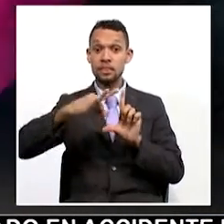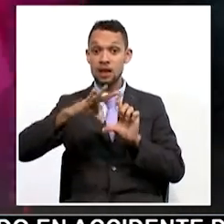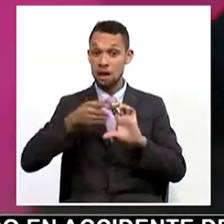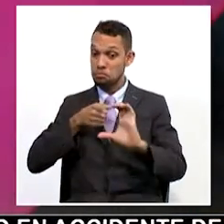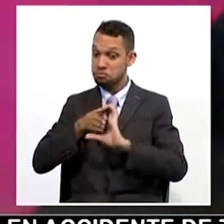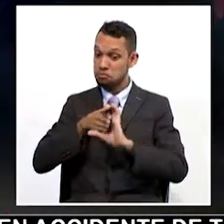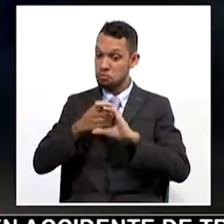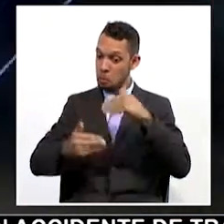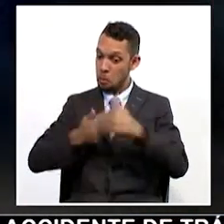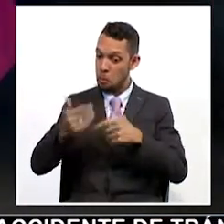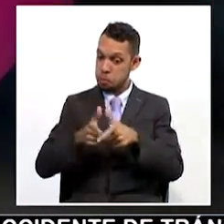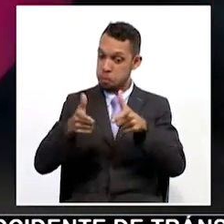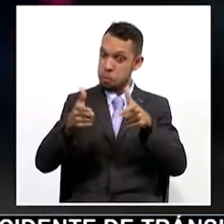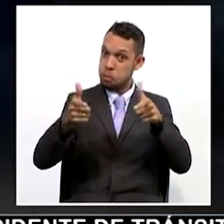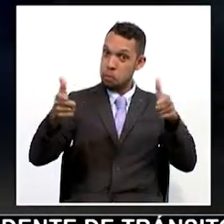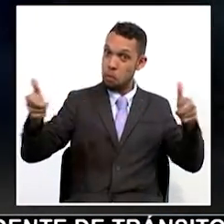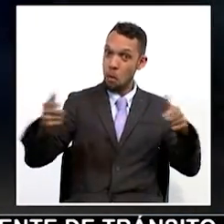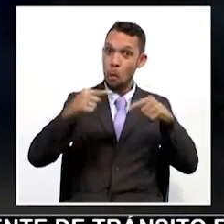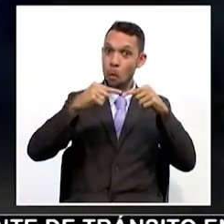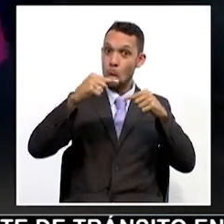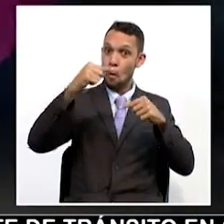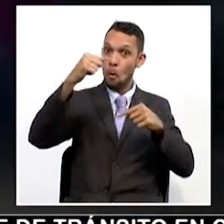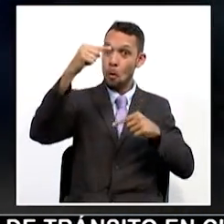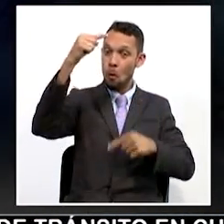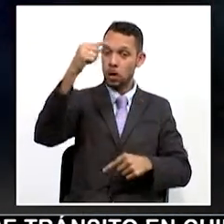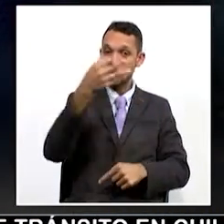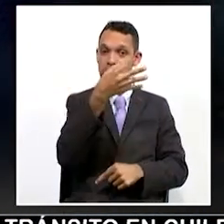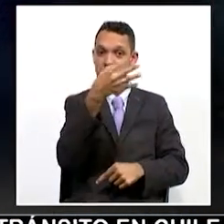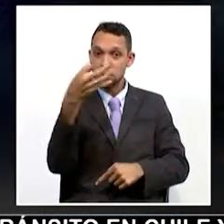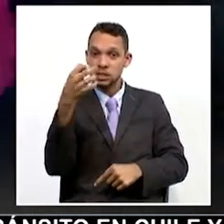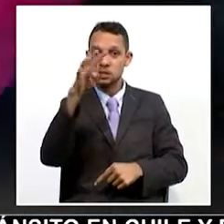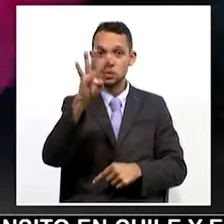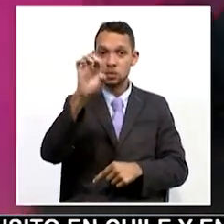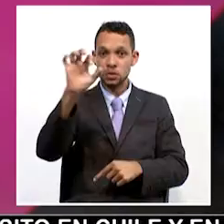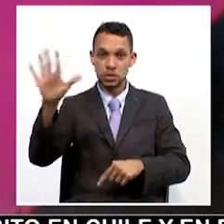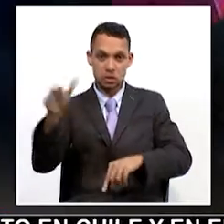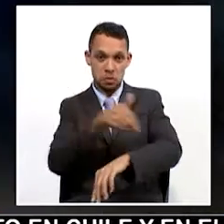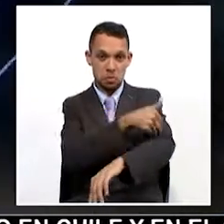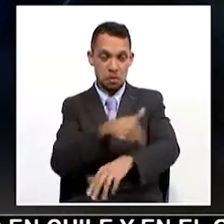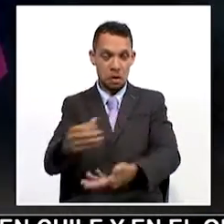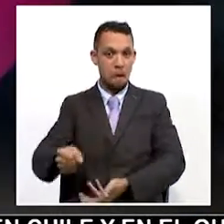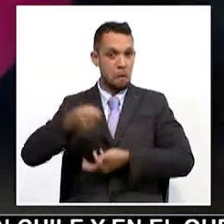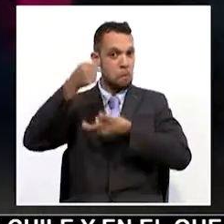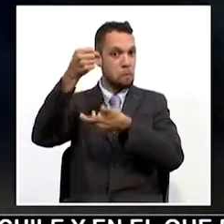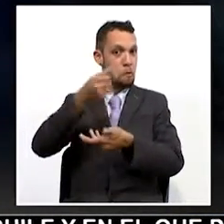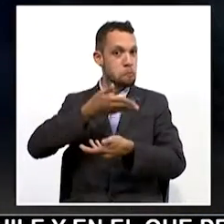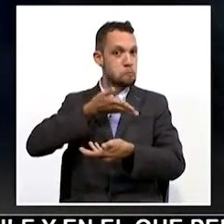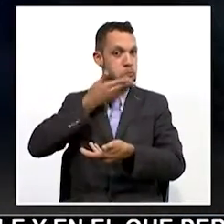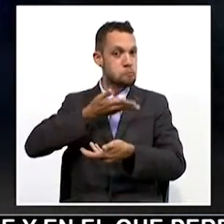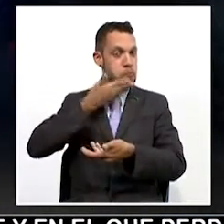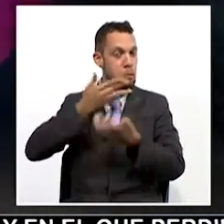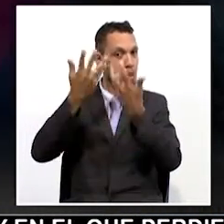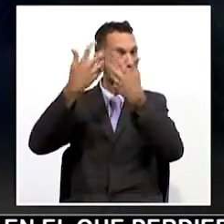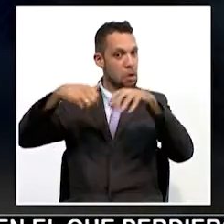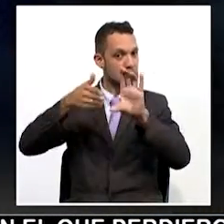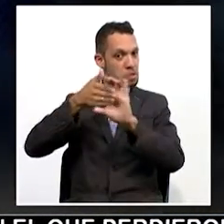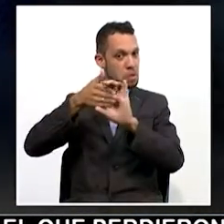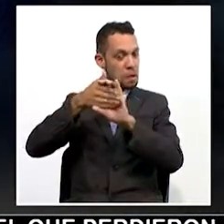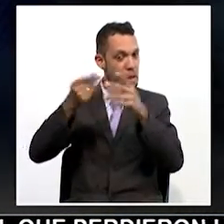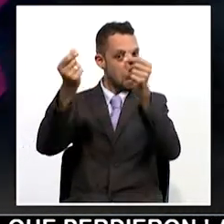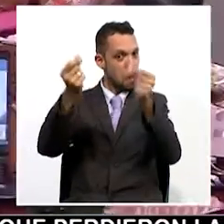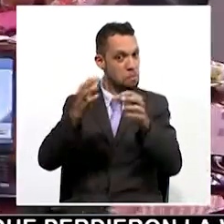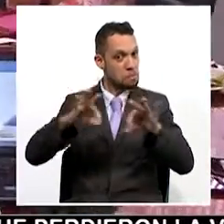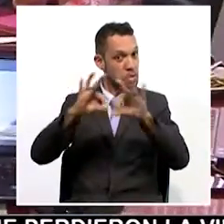va en crecimiento. Las utilidades superaron los 395 millones de pesos y se convierte en una empresa sólida financieramente.